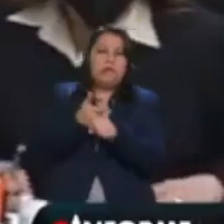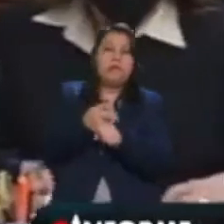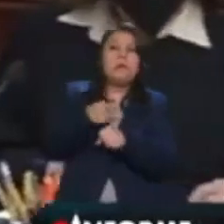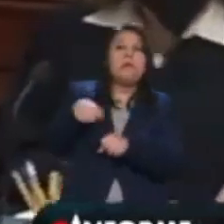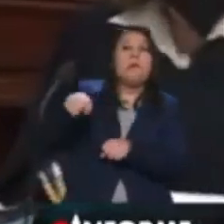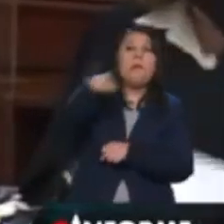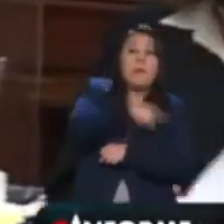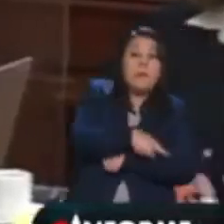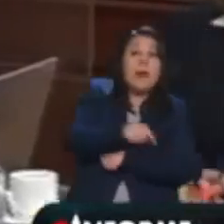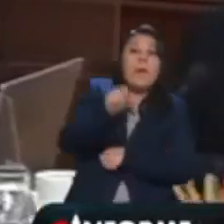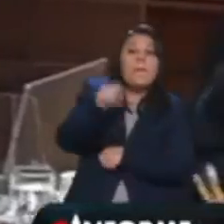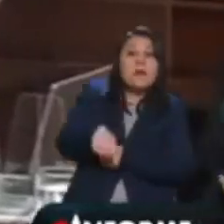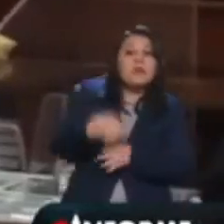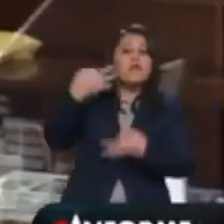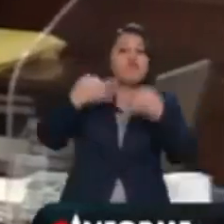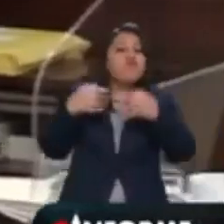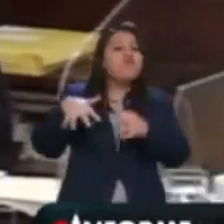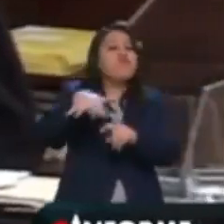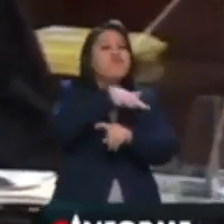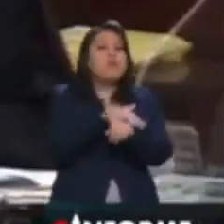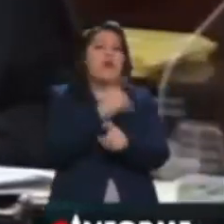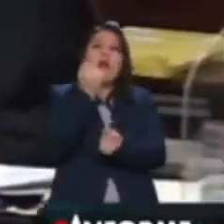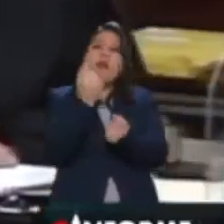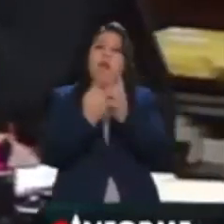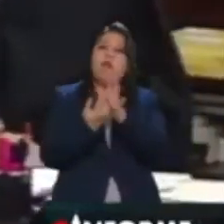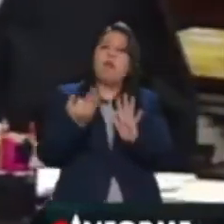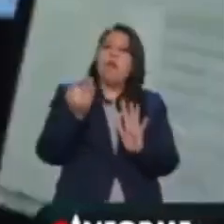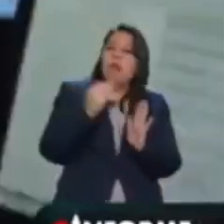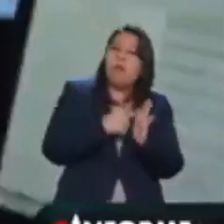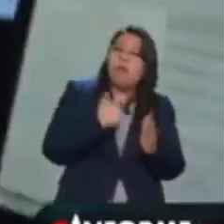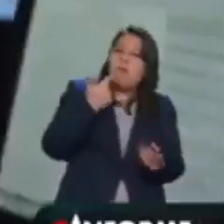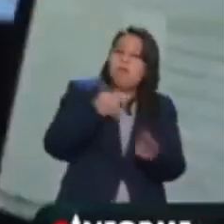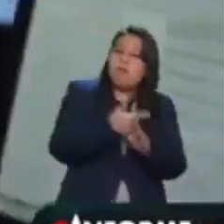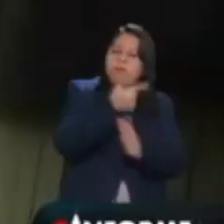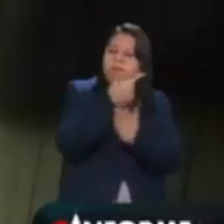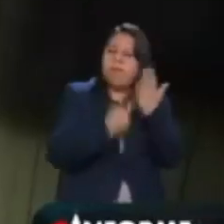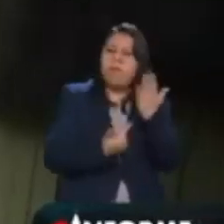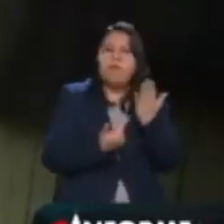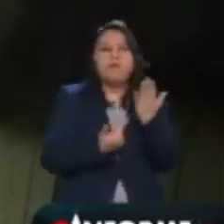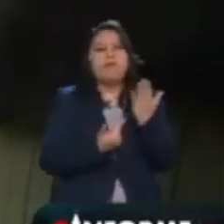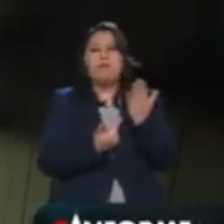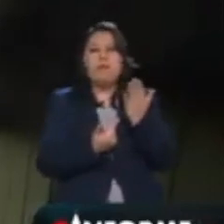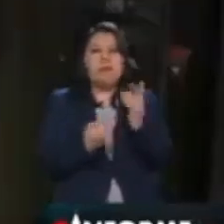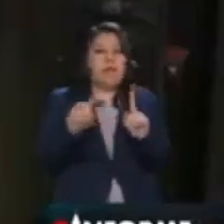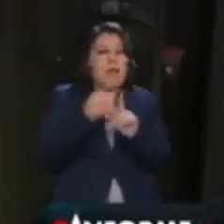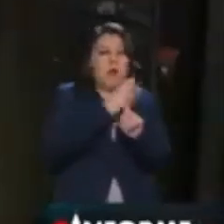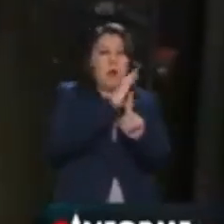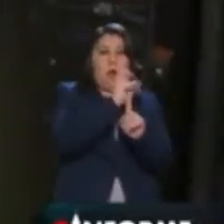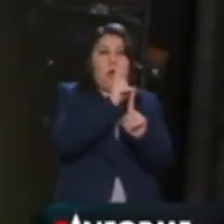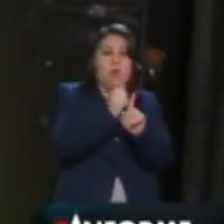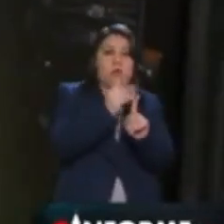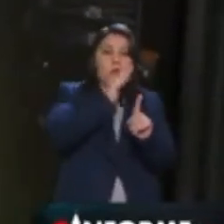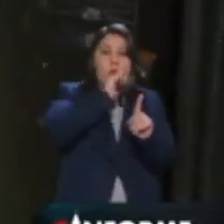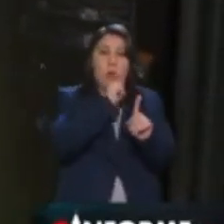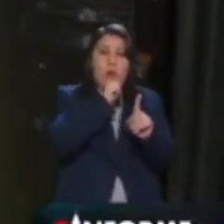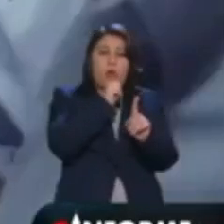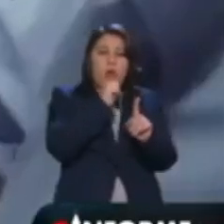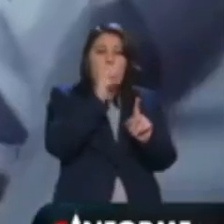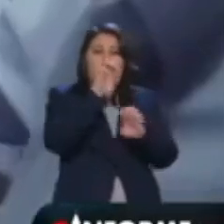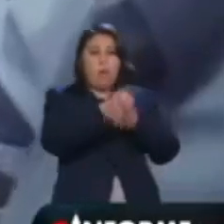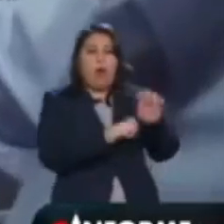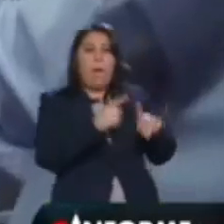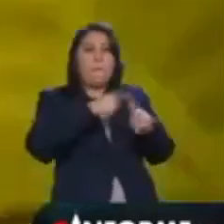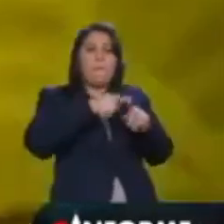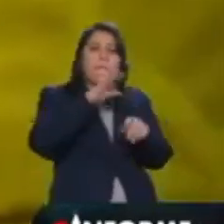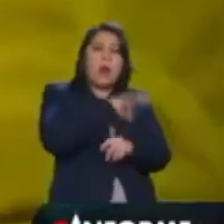Nación falló en contra del foro consultivo, al determinar que un ente privado no puede hacer funciones públicas. Posteriormente,